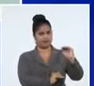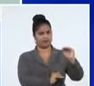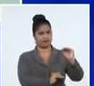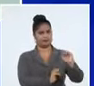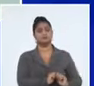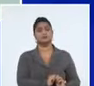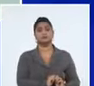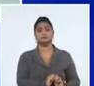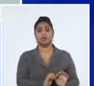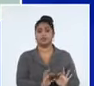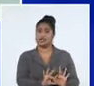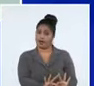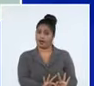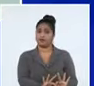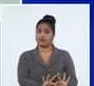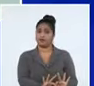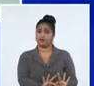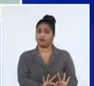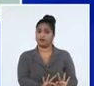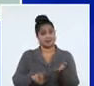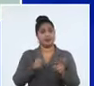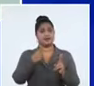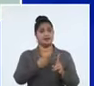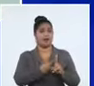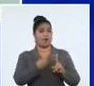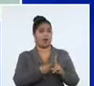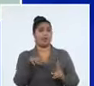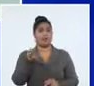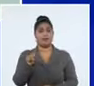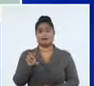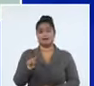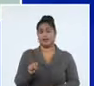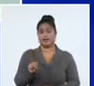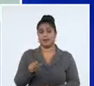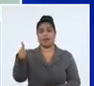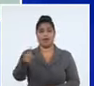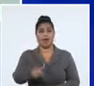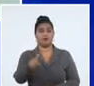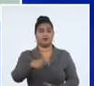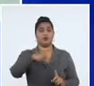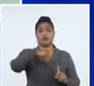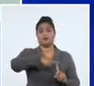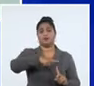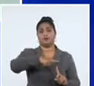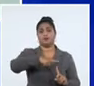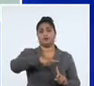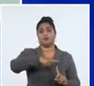y Yaguajay, Las Sierpes y Trinidad, los 4 municipios,